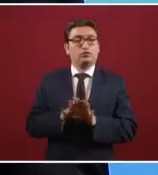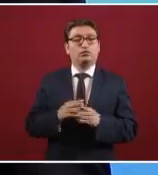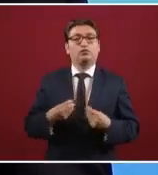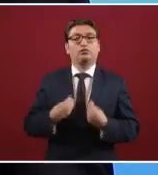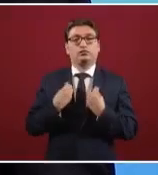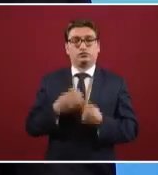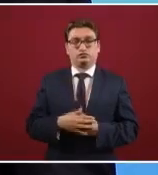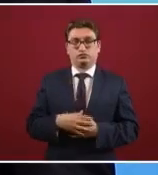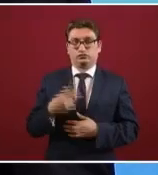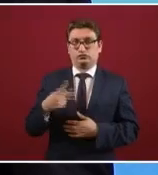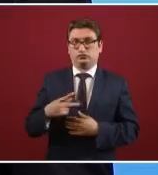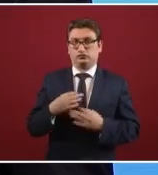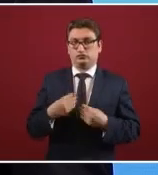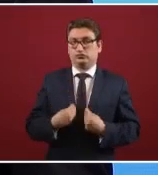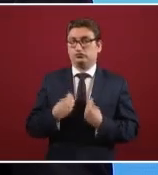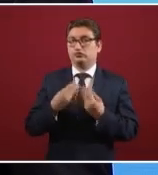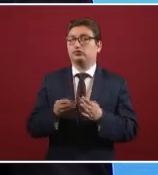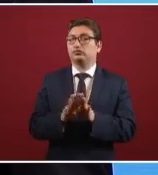viven